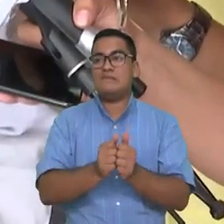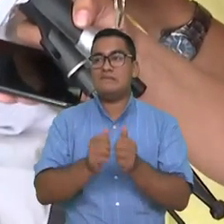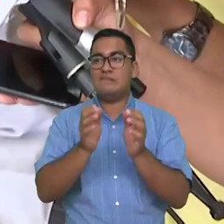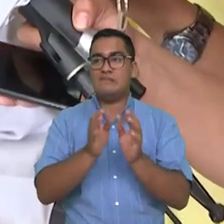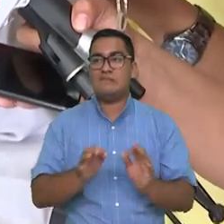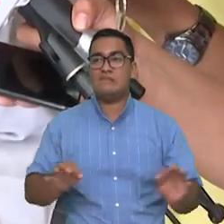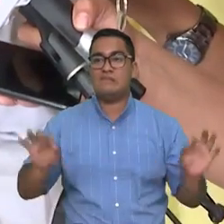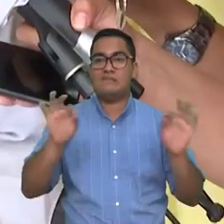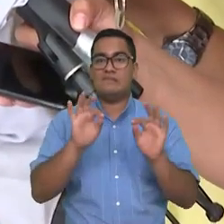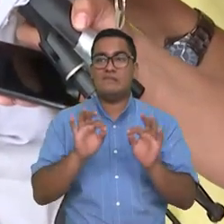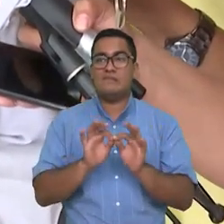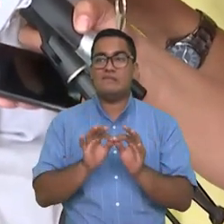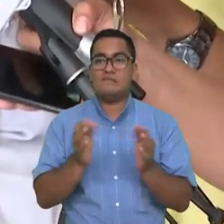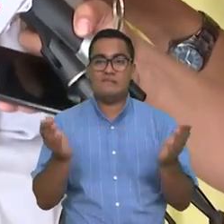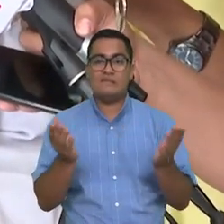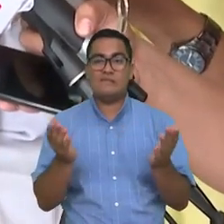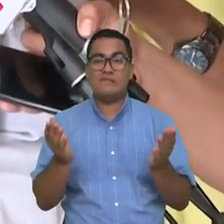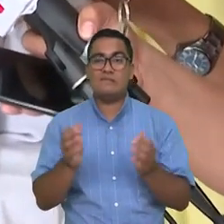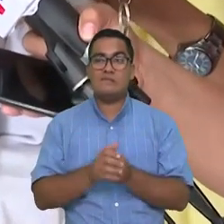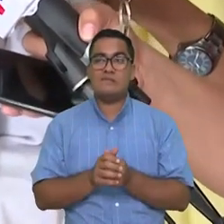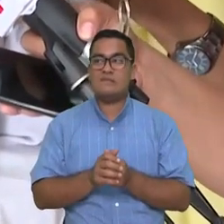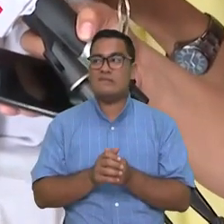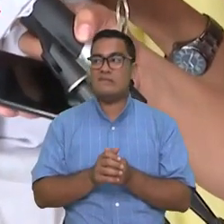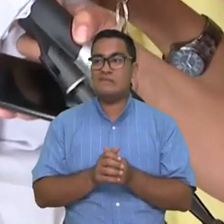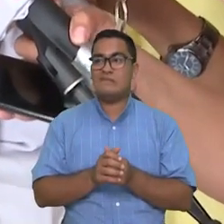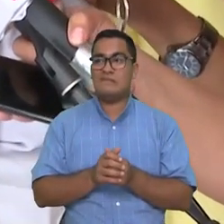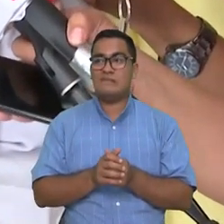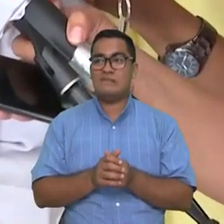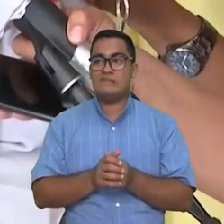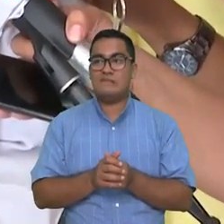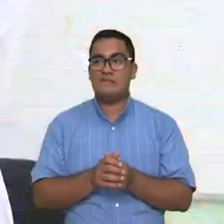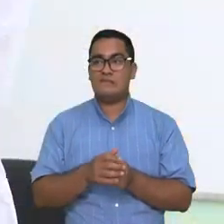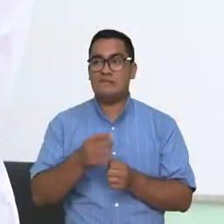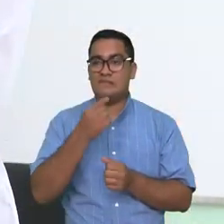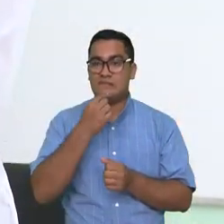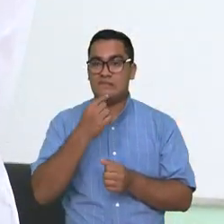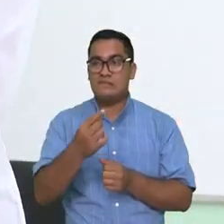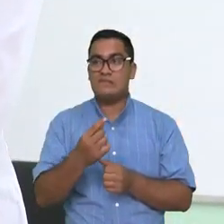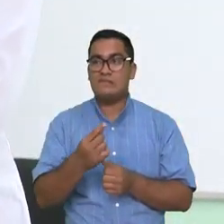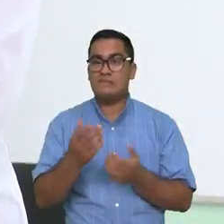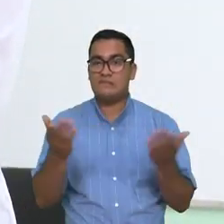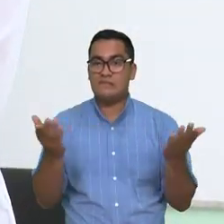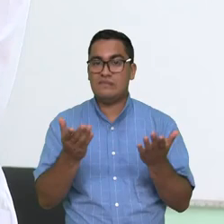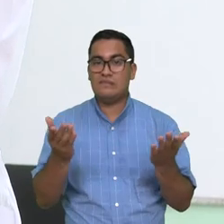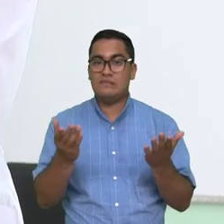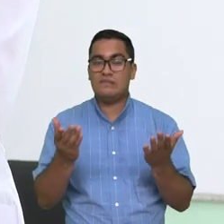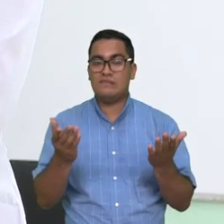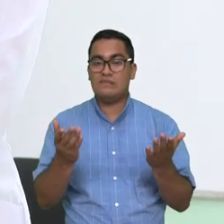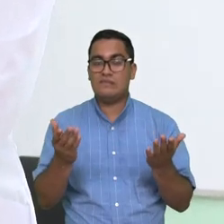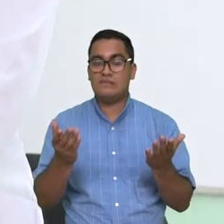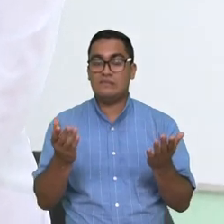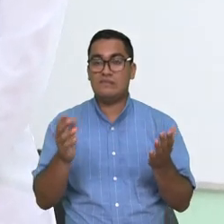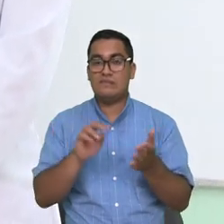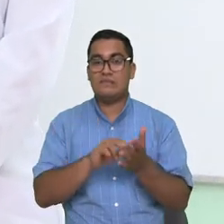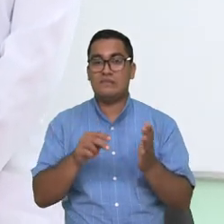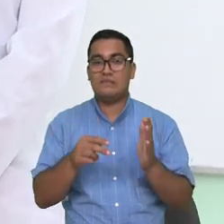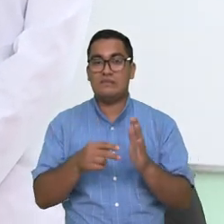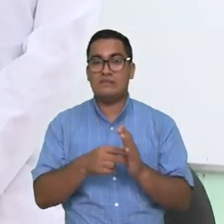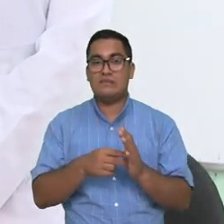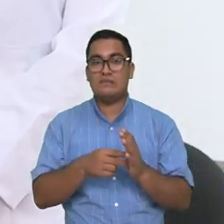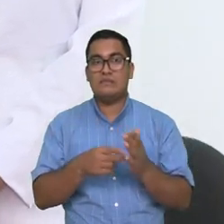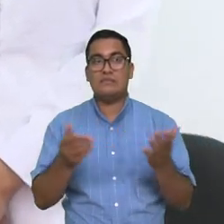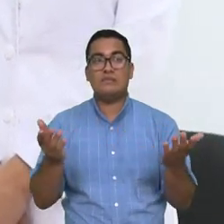también tienen una visión mundial. Hemos estado en preparativos desde el inicio de la alerta